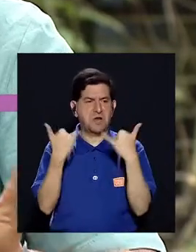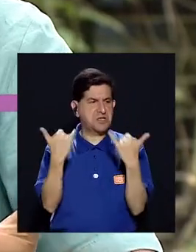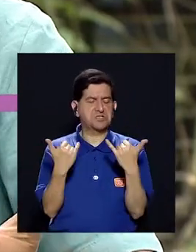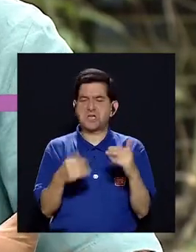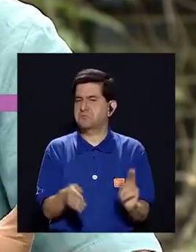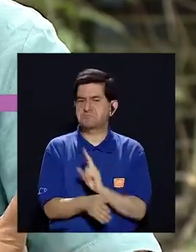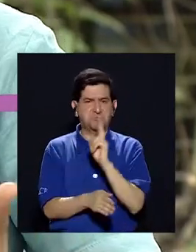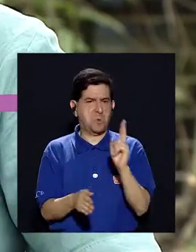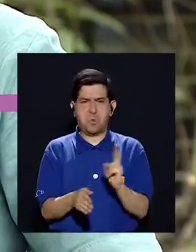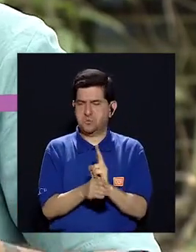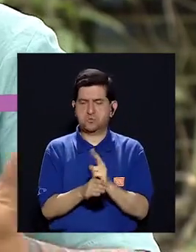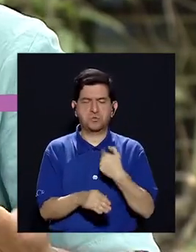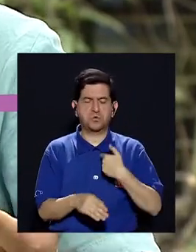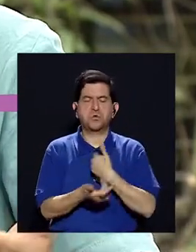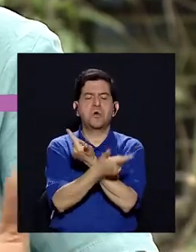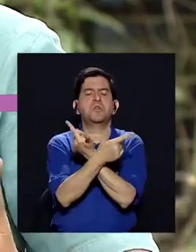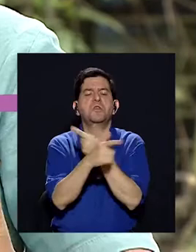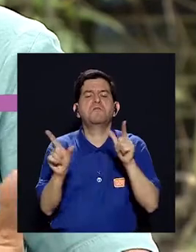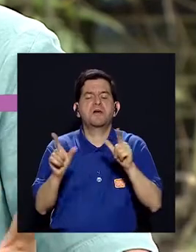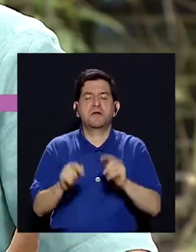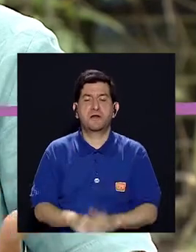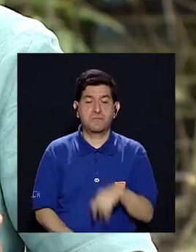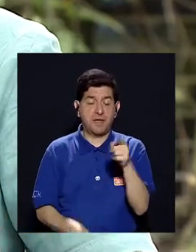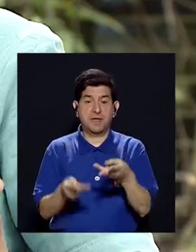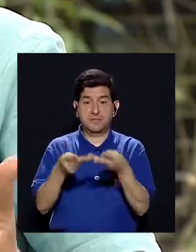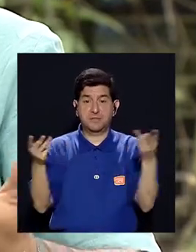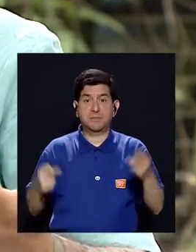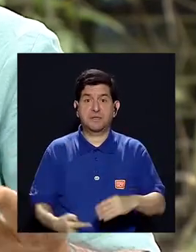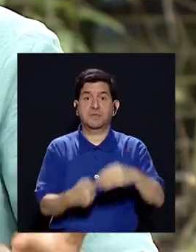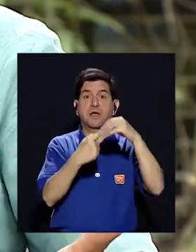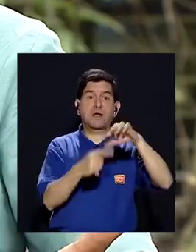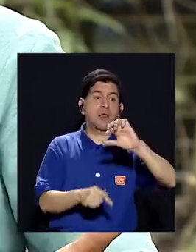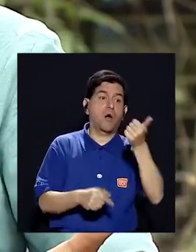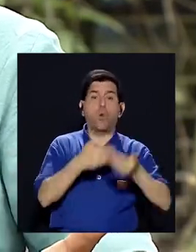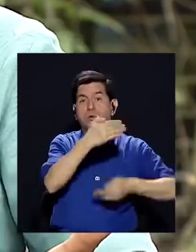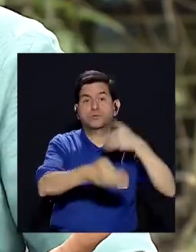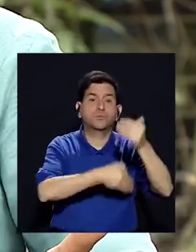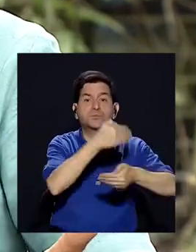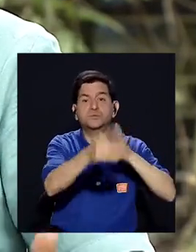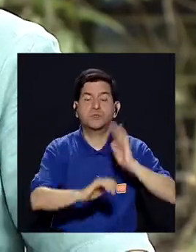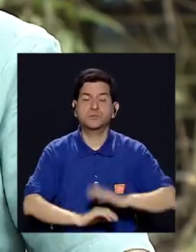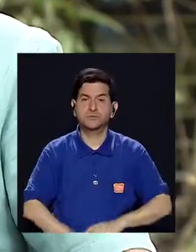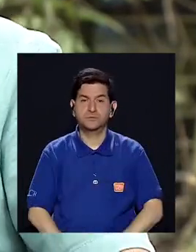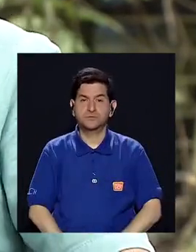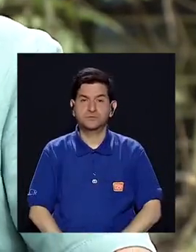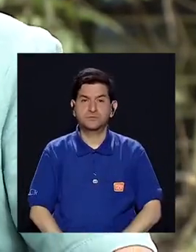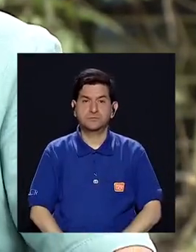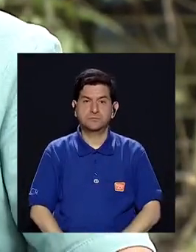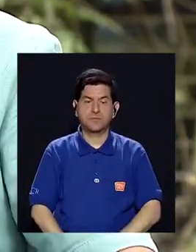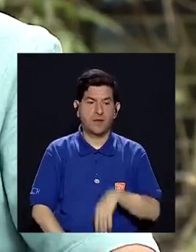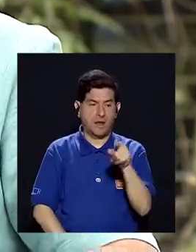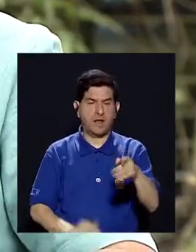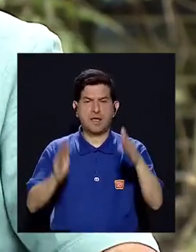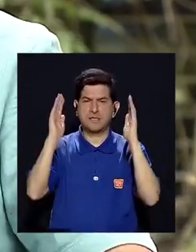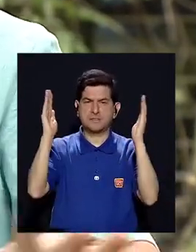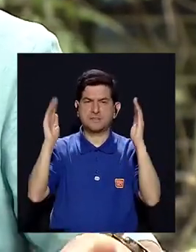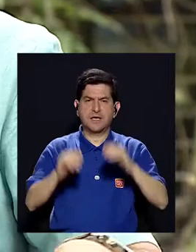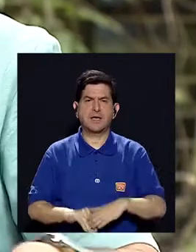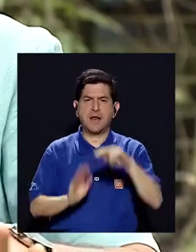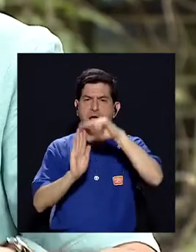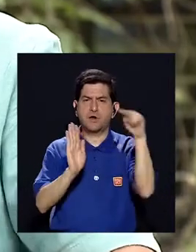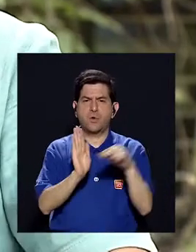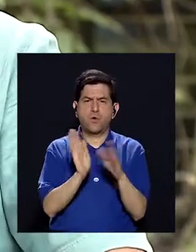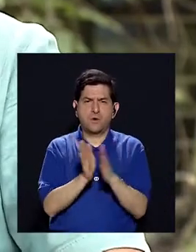tiene, ya no lo necesita, necesito despojarme de él y eso es materia prima para otro proceso. Entonces, dentro de este gran